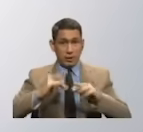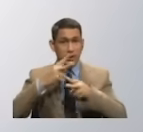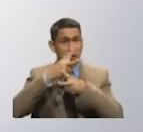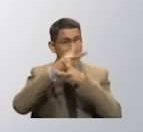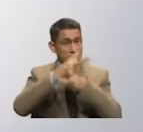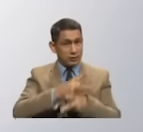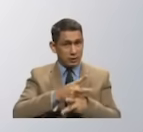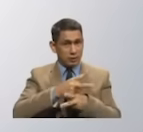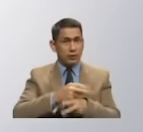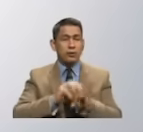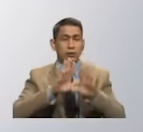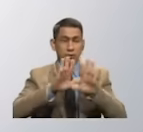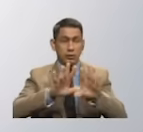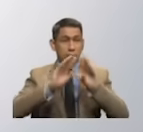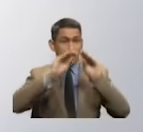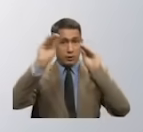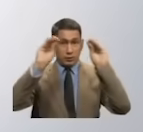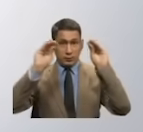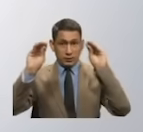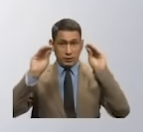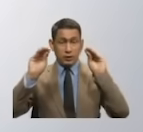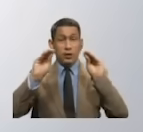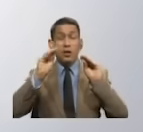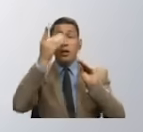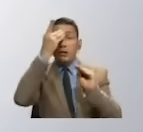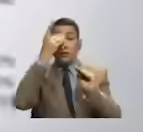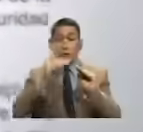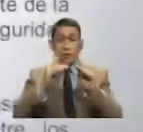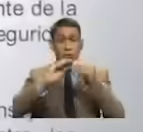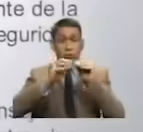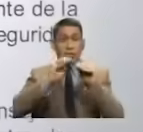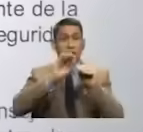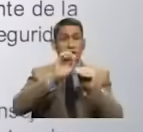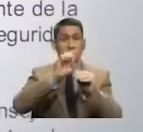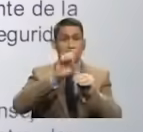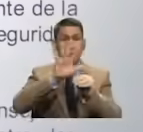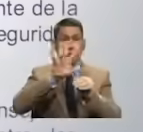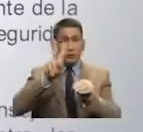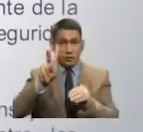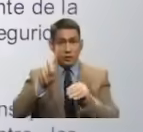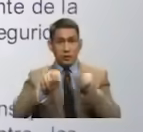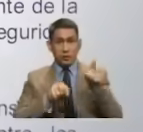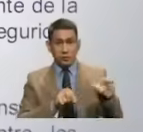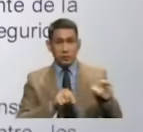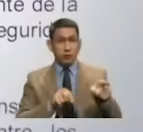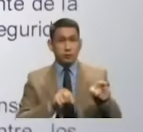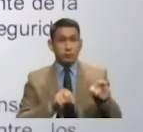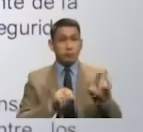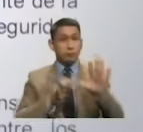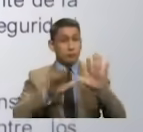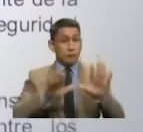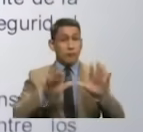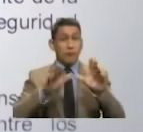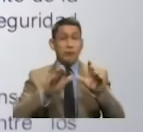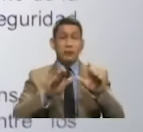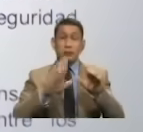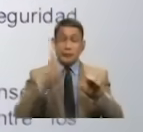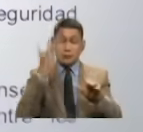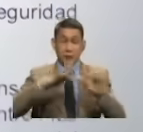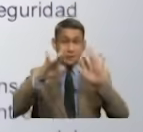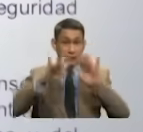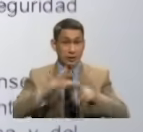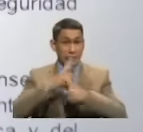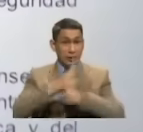Seguridad. Lo hizo con decreto ejecutivo 152. El proceso de supresión deberá cumplirse en 90 días.